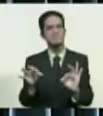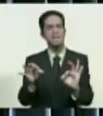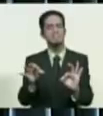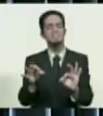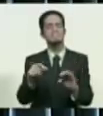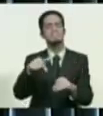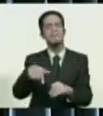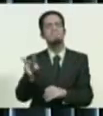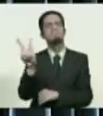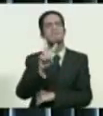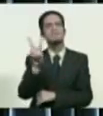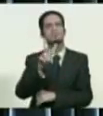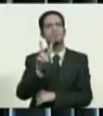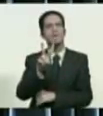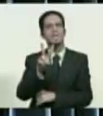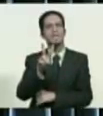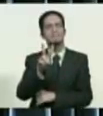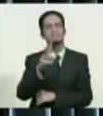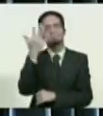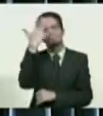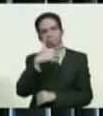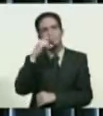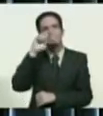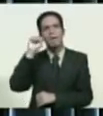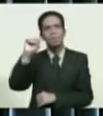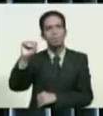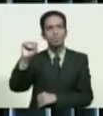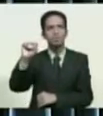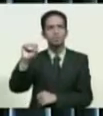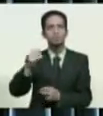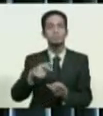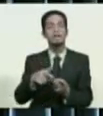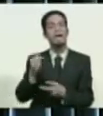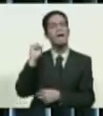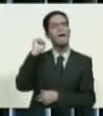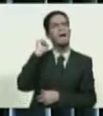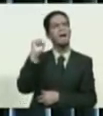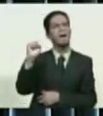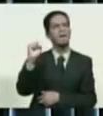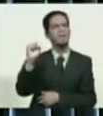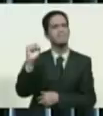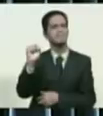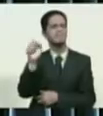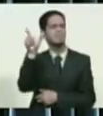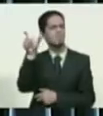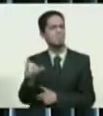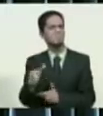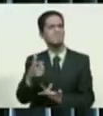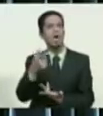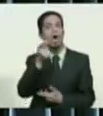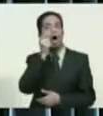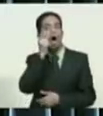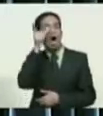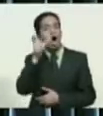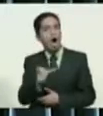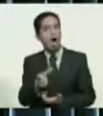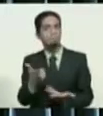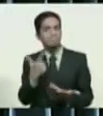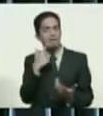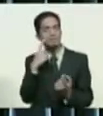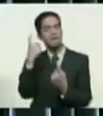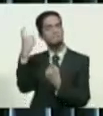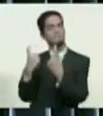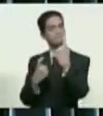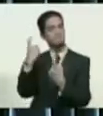Venezuela, Nicolás Maduro Moro. El asesinato de un hombre que se sometió al escrutinio del pueblo de